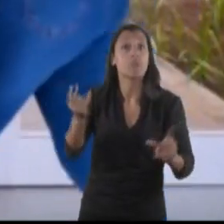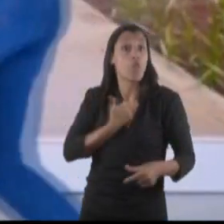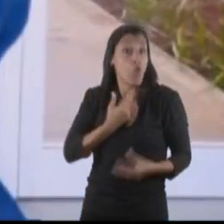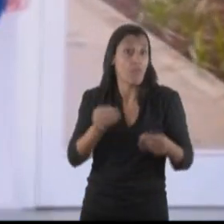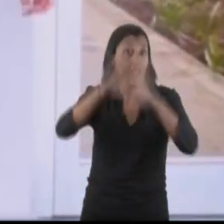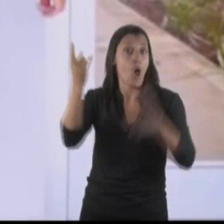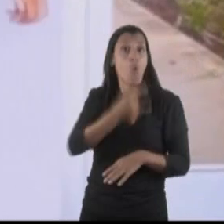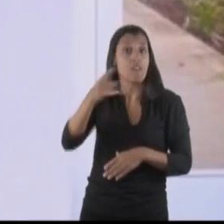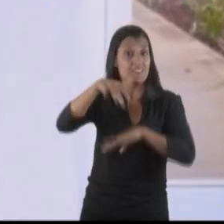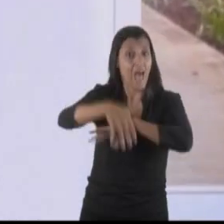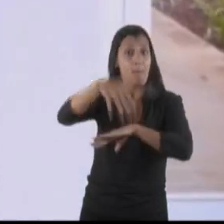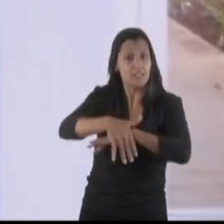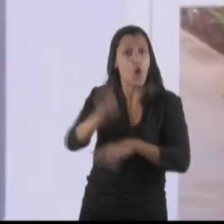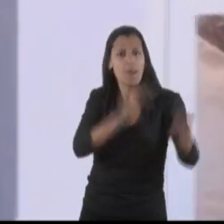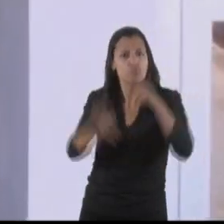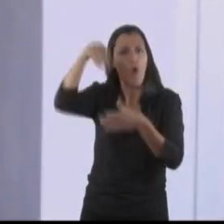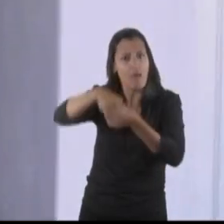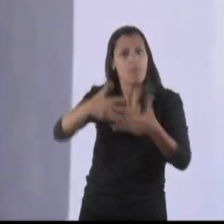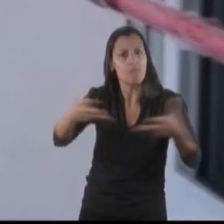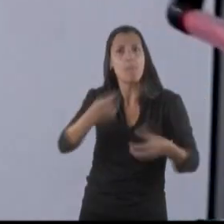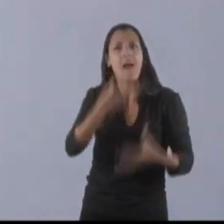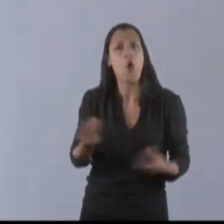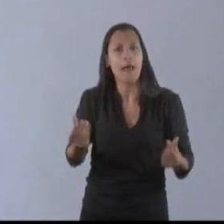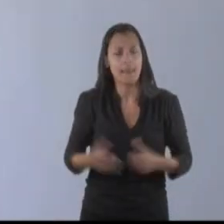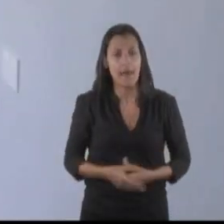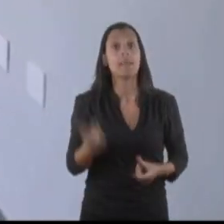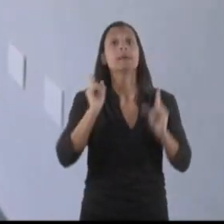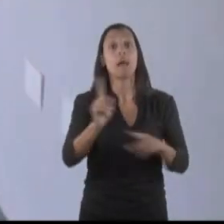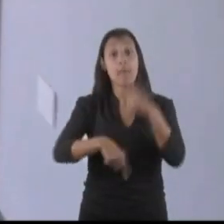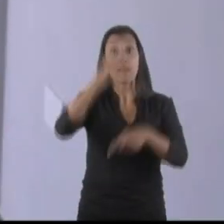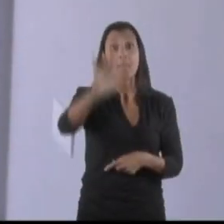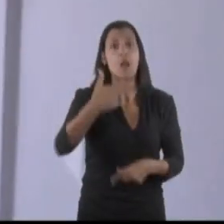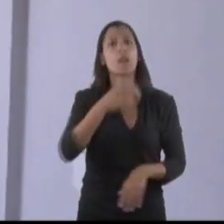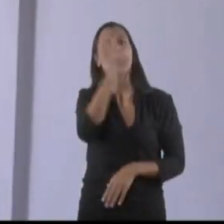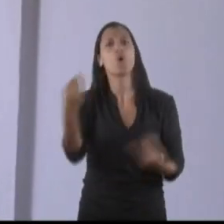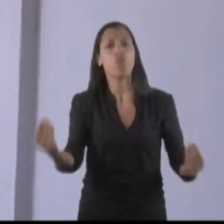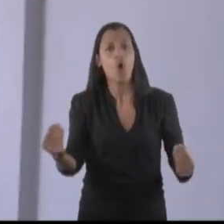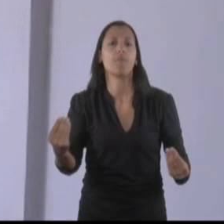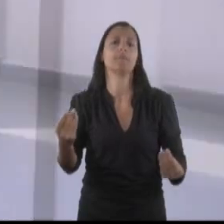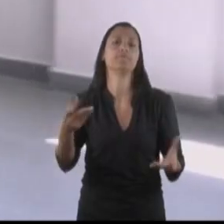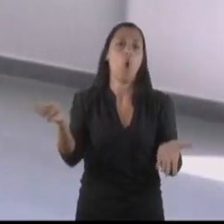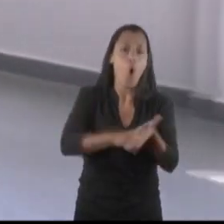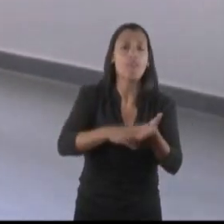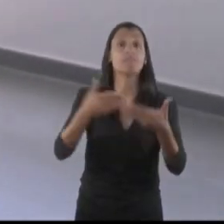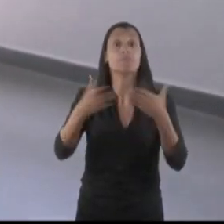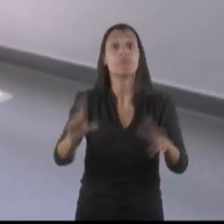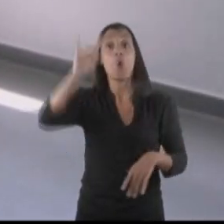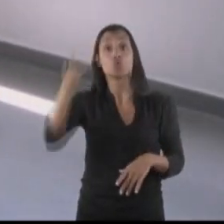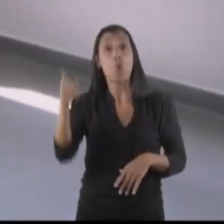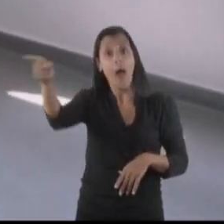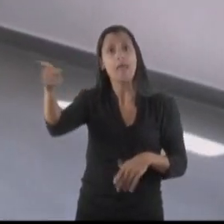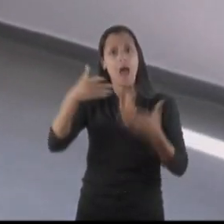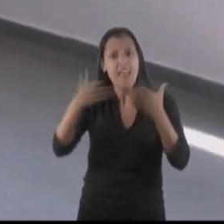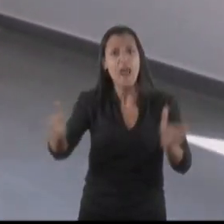Nacional de Misiones. Y voy a estar el miércoles inaugurando en Ushuaia el